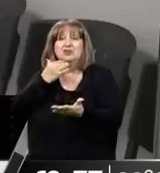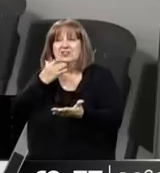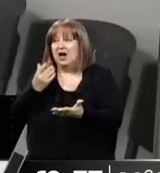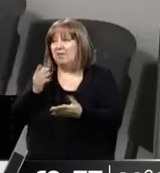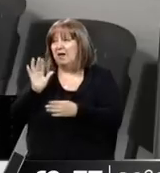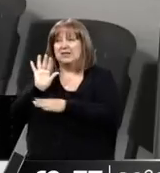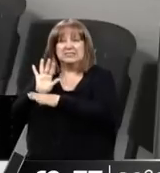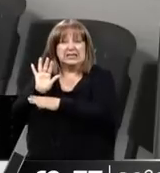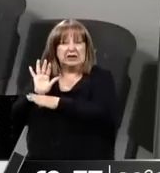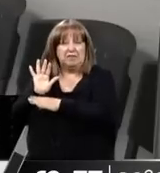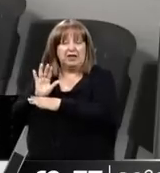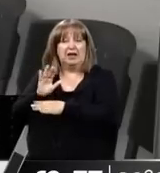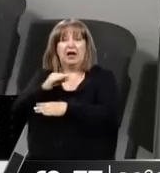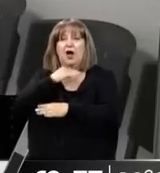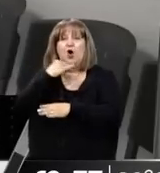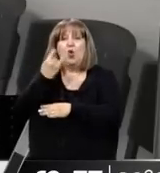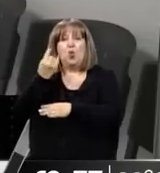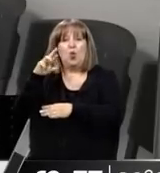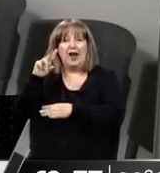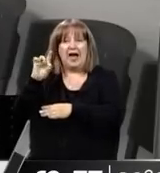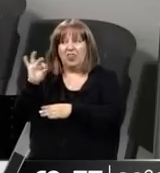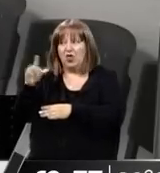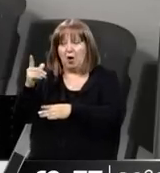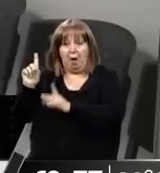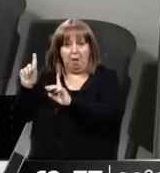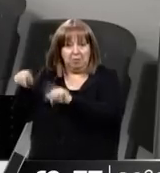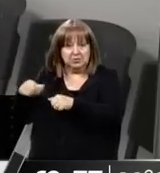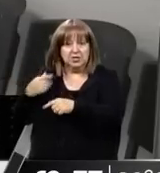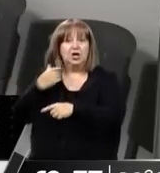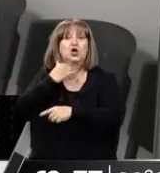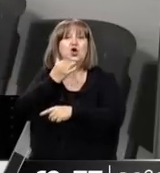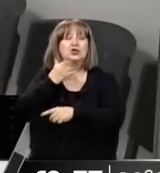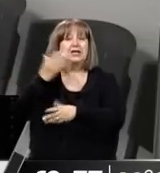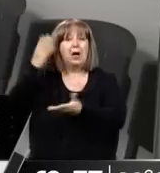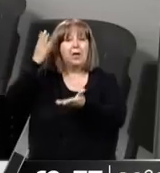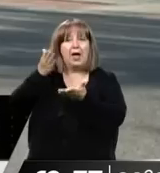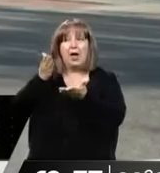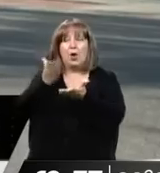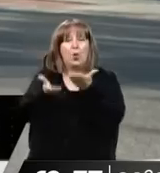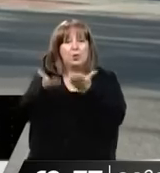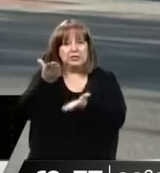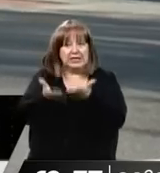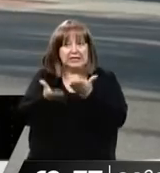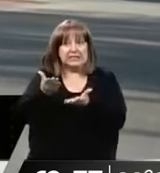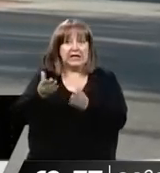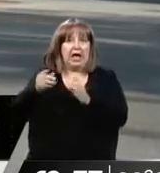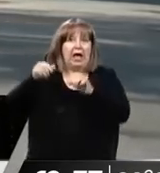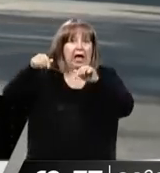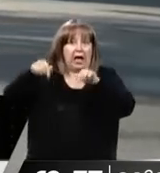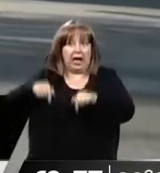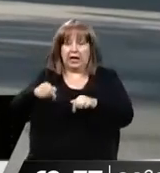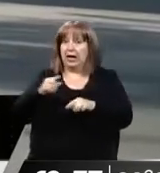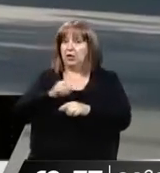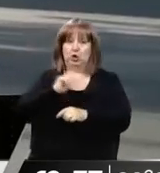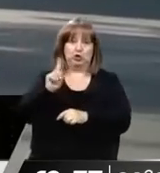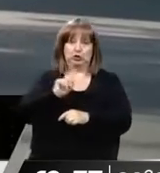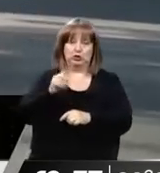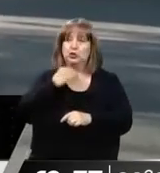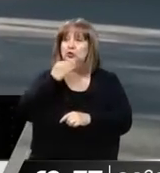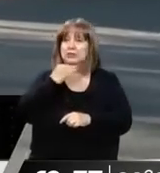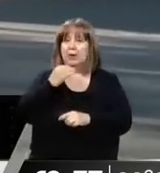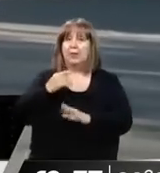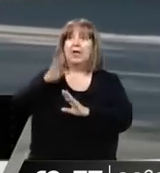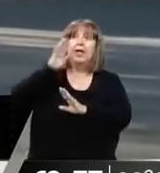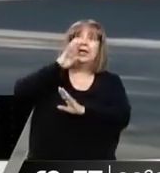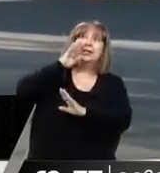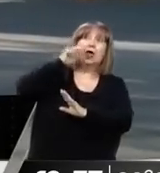sigo insistiendo en este país en la Argentina es distinto en Estados Unidos o en otros países de primer mundo donde existe el juicio